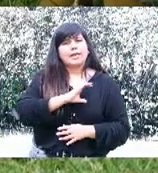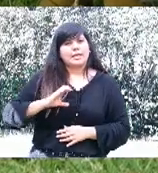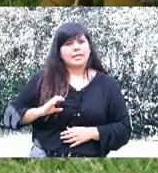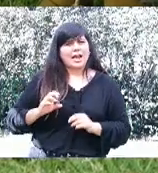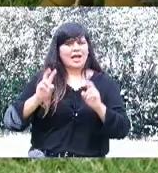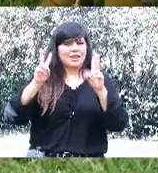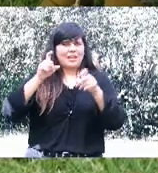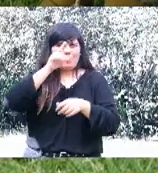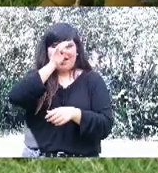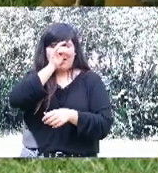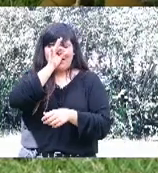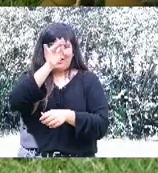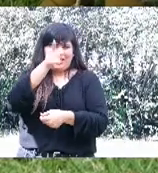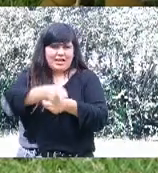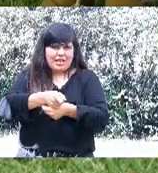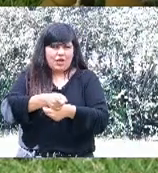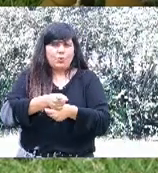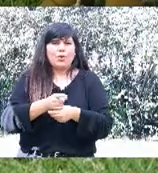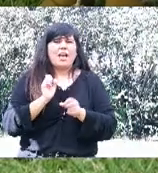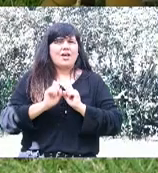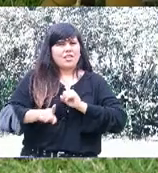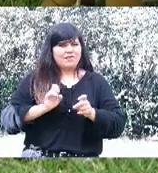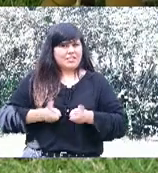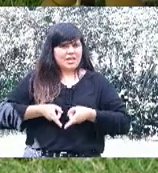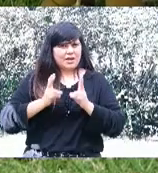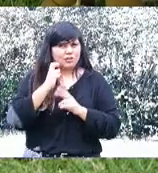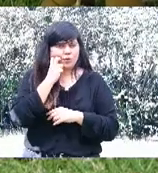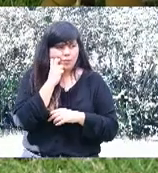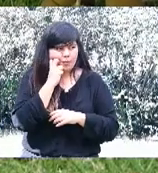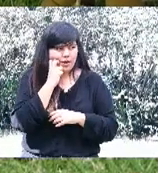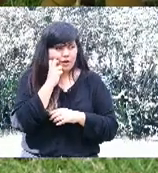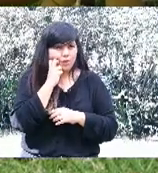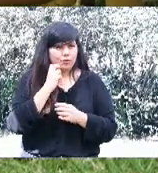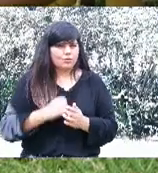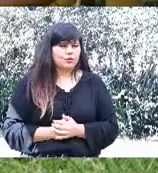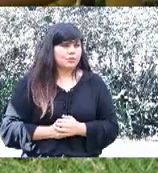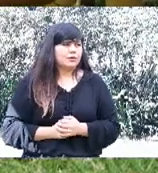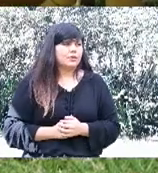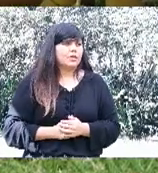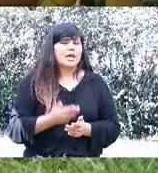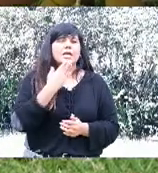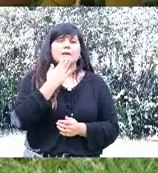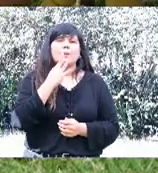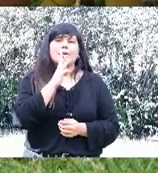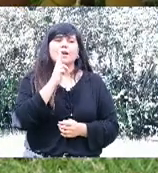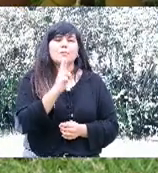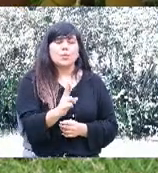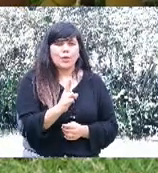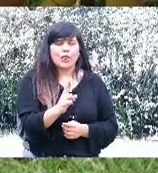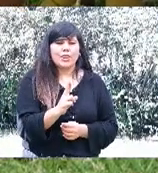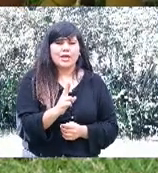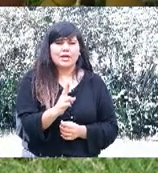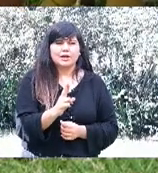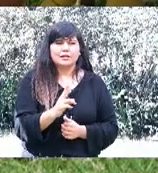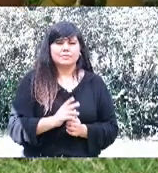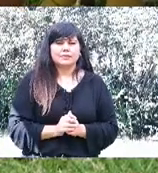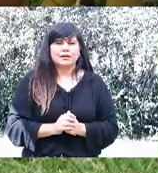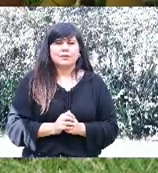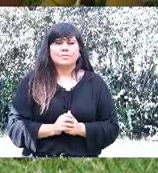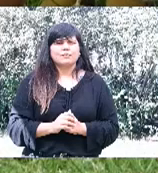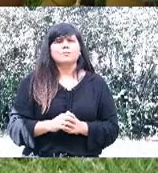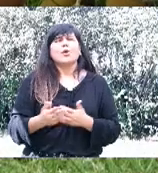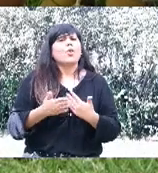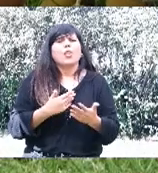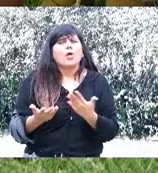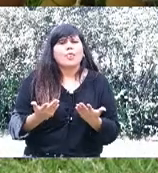de no en la defensa de los derechos humanos y también en en responder pero siempre